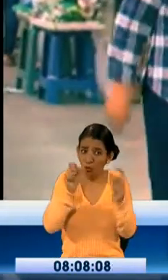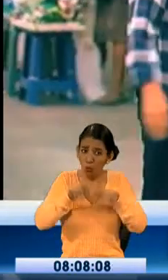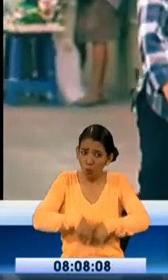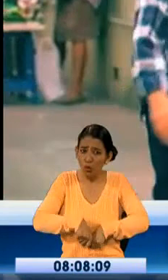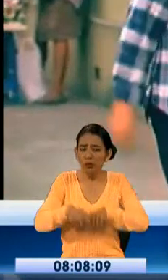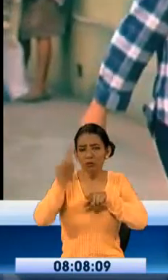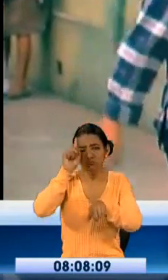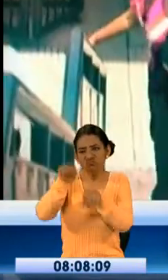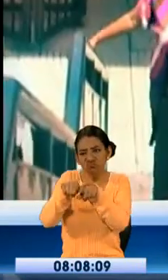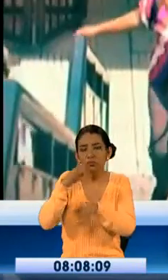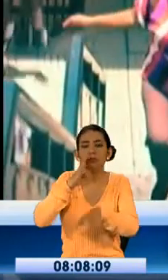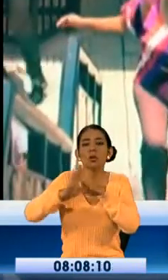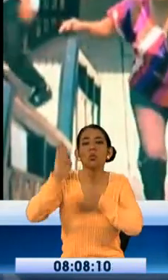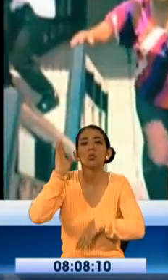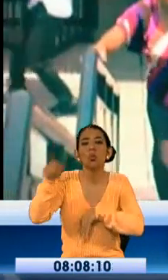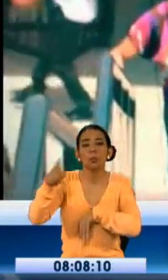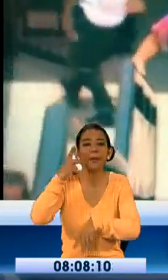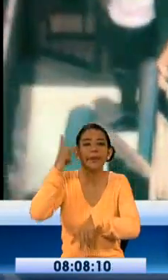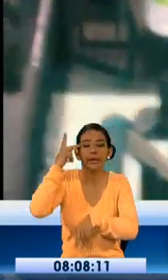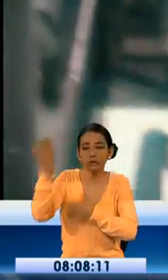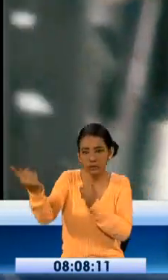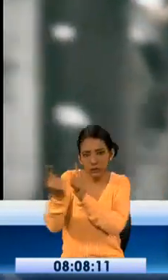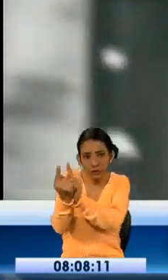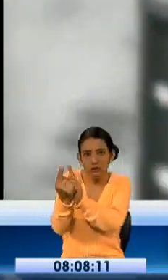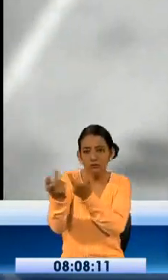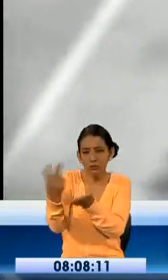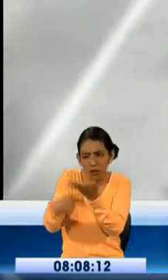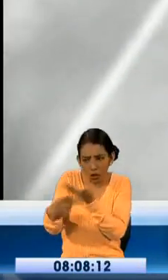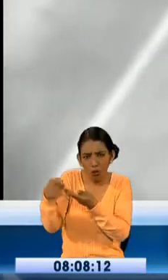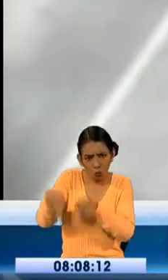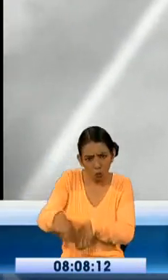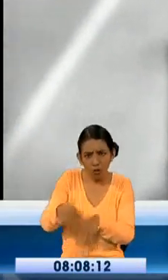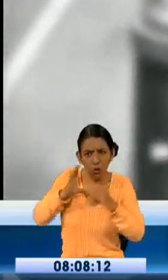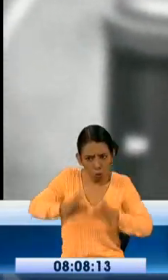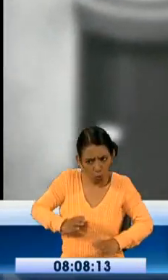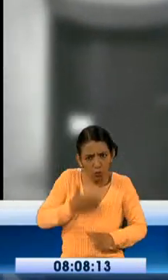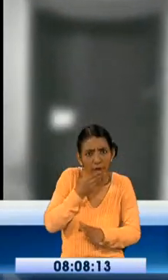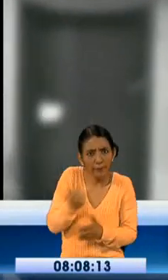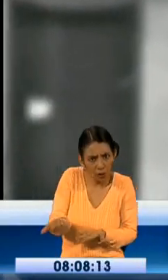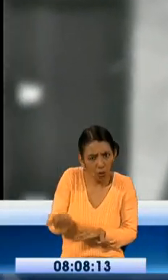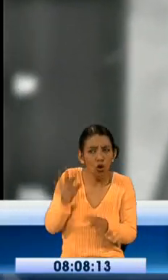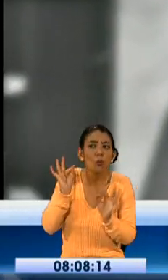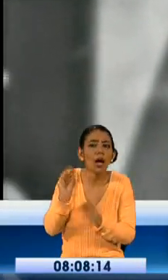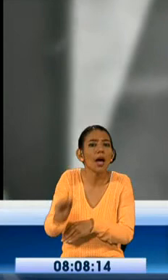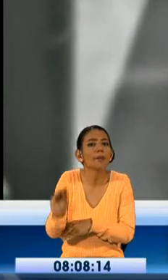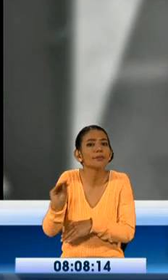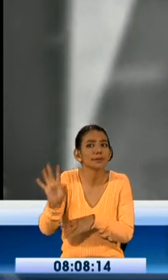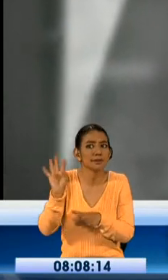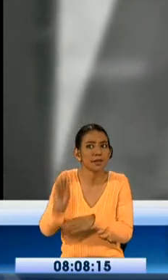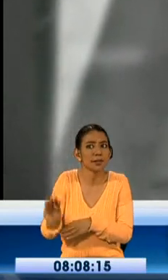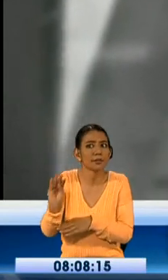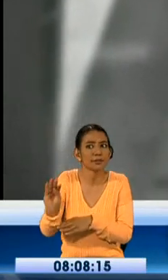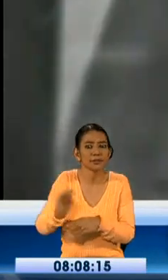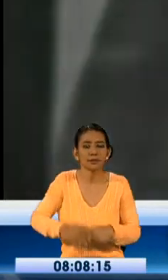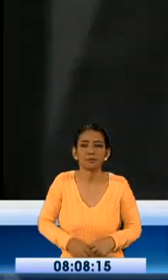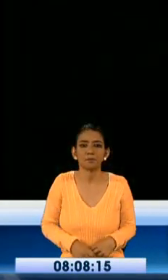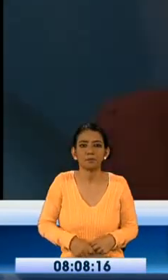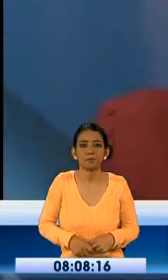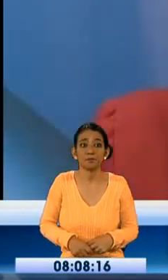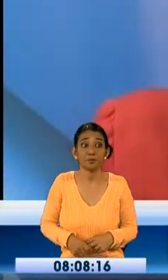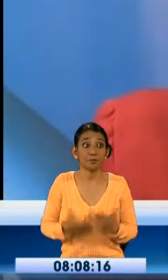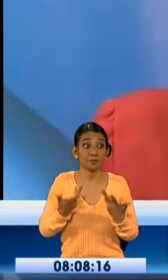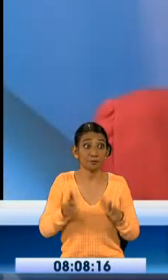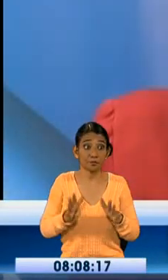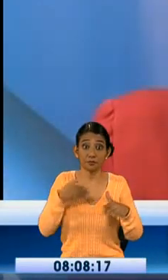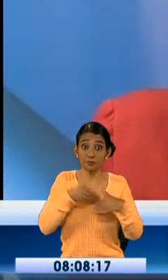a compromisos con los padres de familia para que sus hijos mejoren el comportamiento. La verdad que nuestra competencia está al interior del